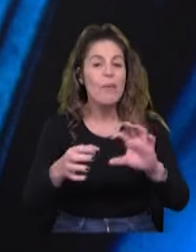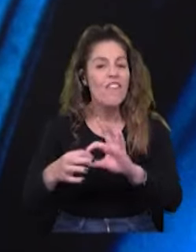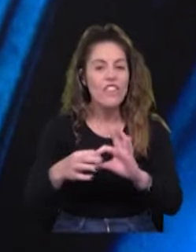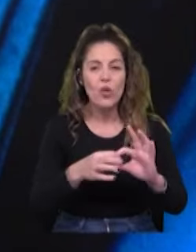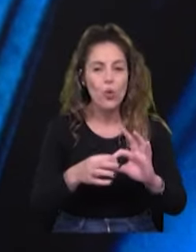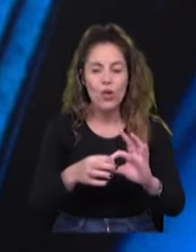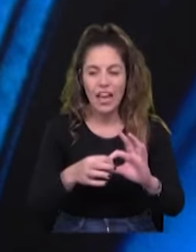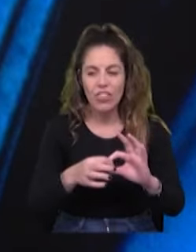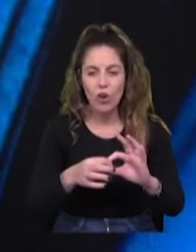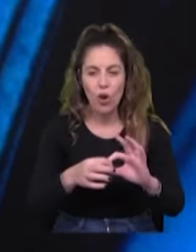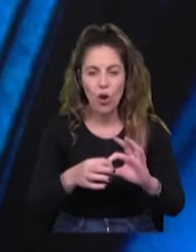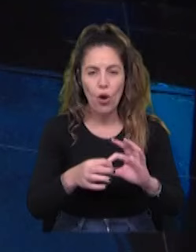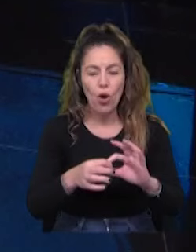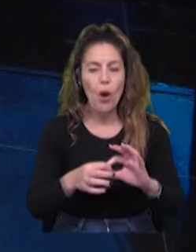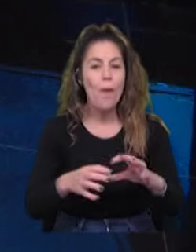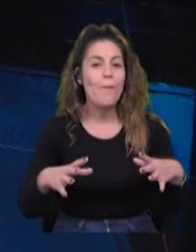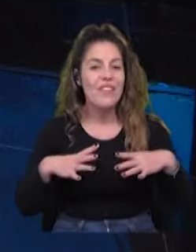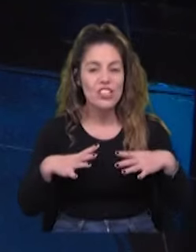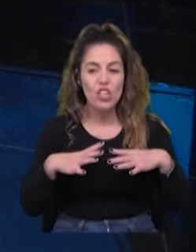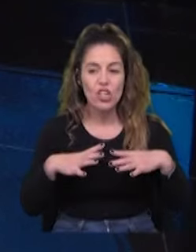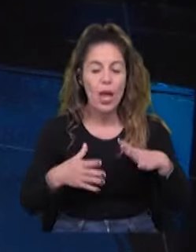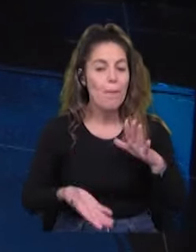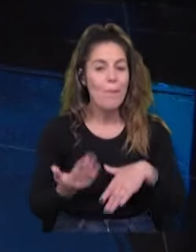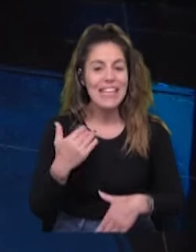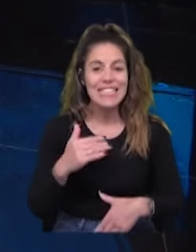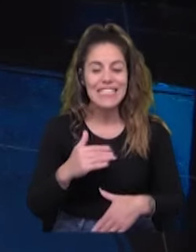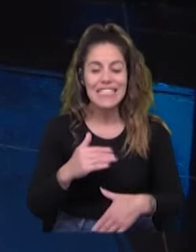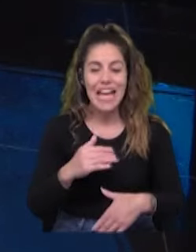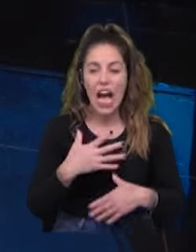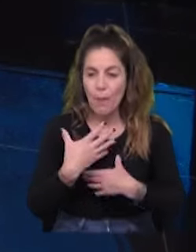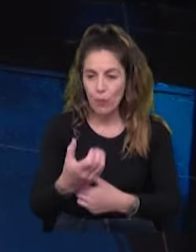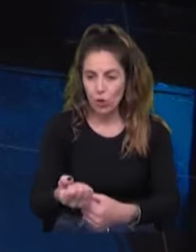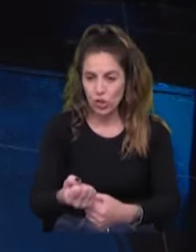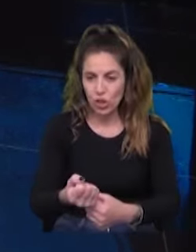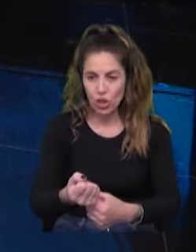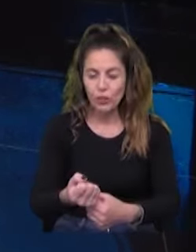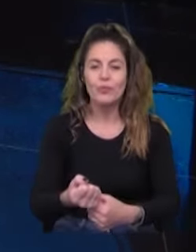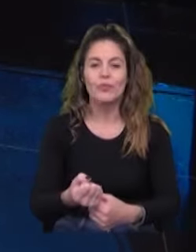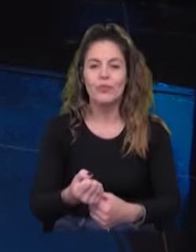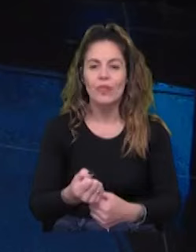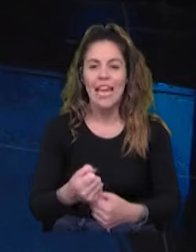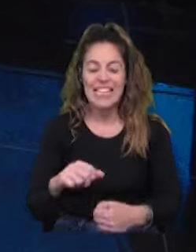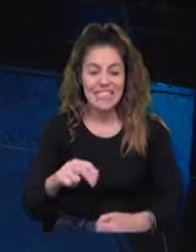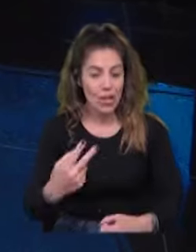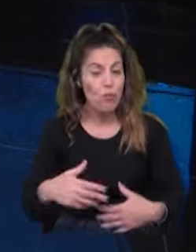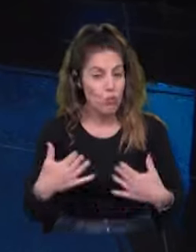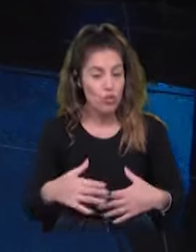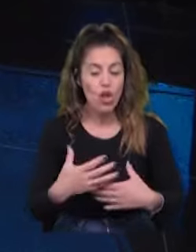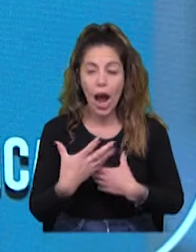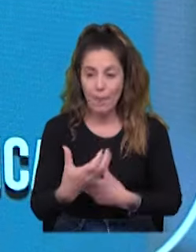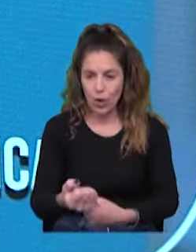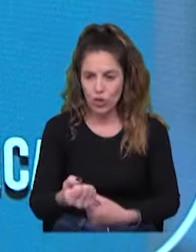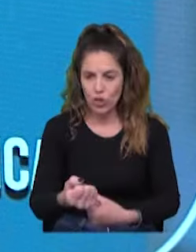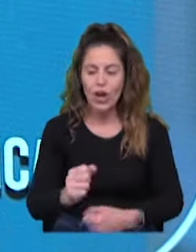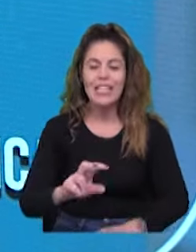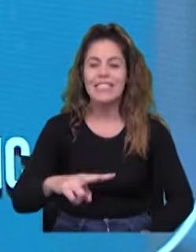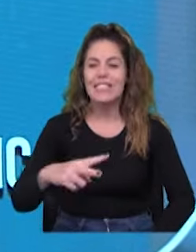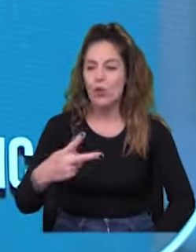previsión social fue el que más apoyo tuvo 8178 y el segundo es muchísimo José y el